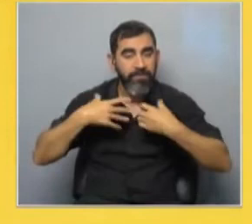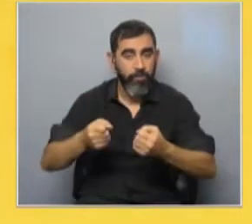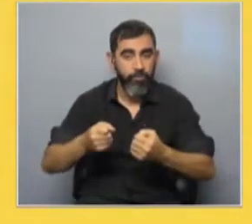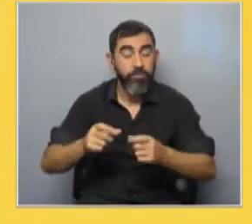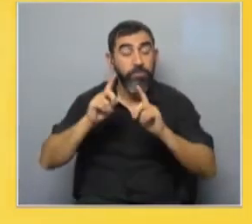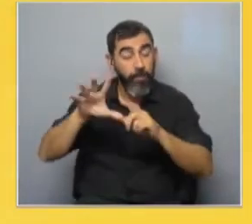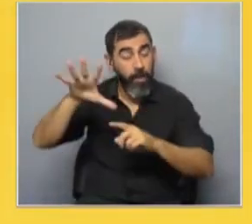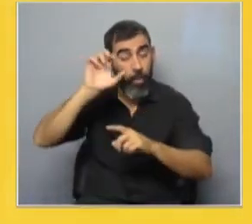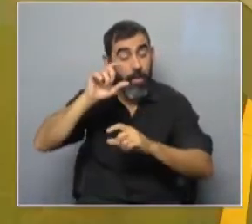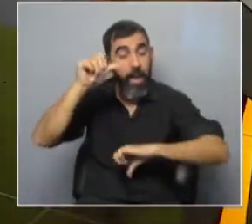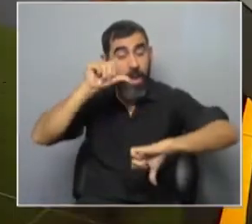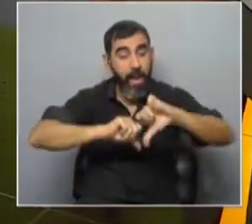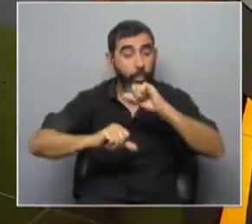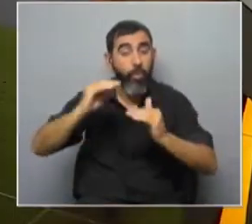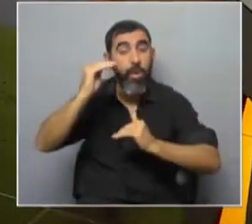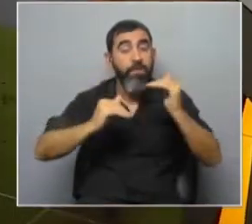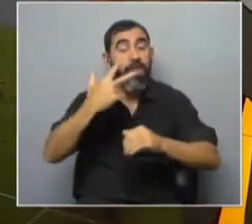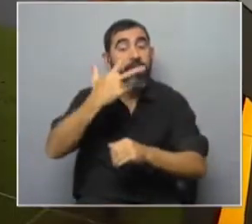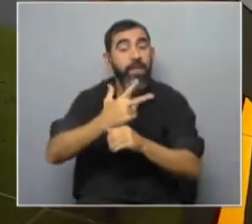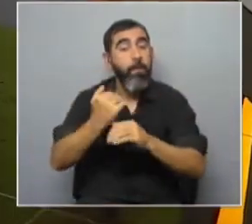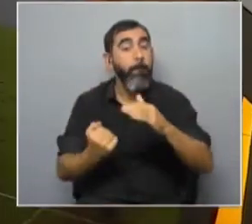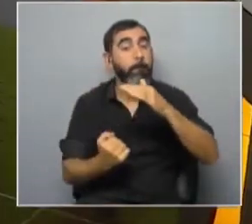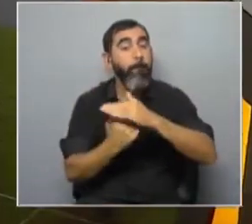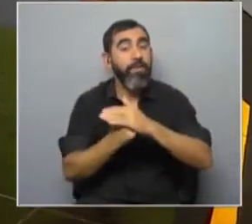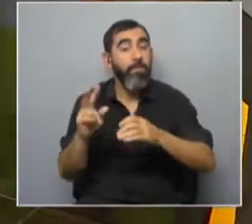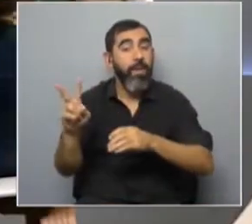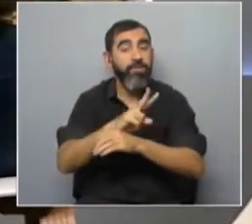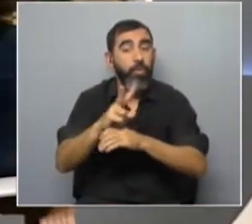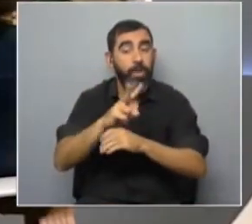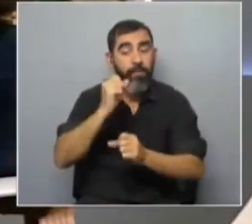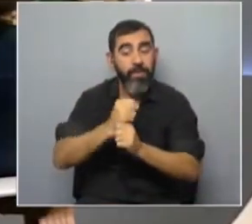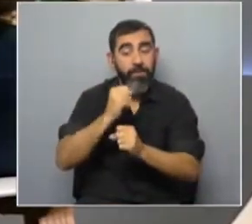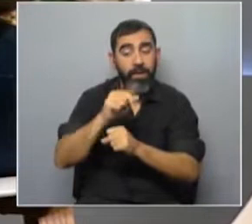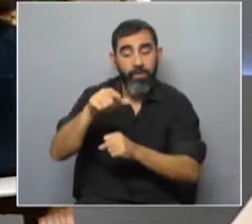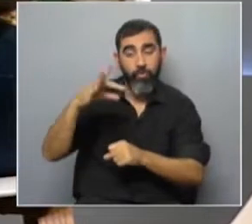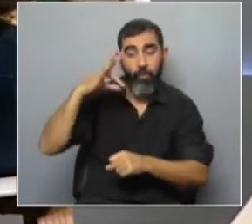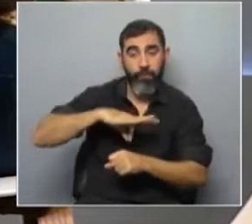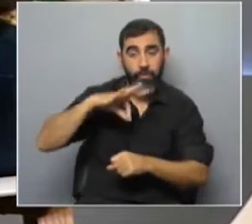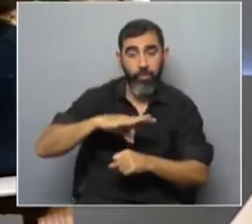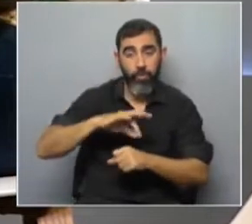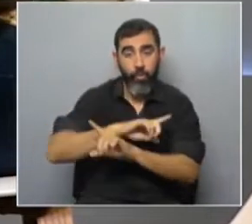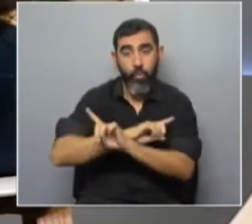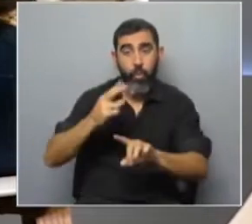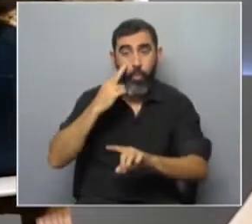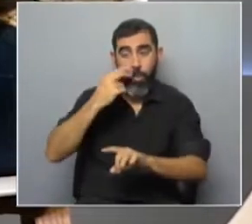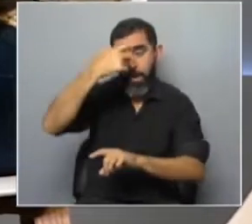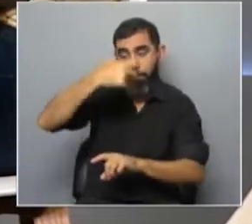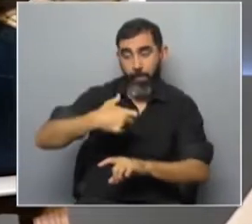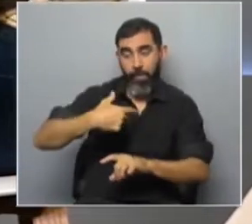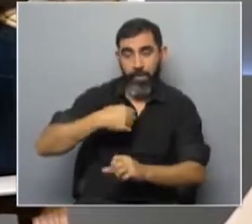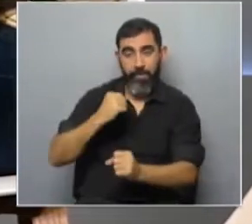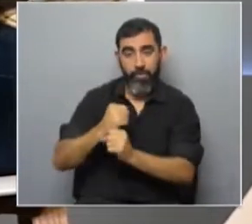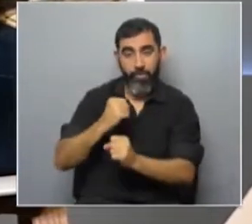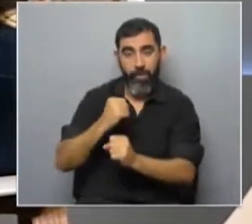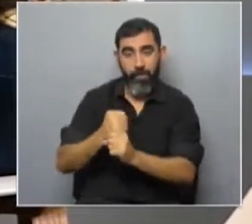Recordemos que el laboratorio nivel 3 es el laboratorio de máxima seguridad para trabajar con este tipo de virus sin afectar a la persona que trabaja con